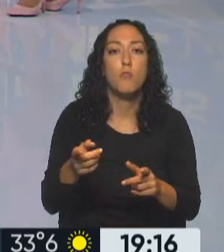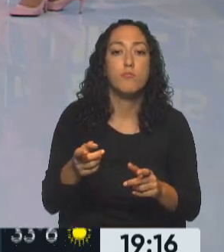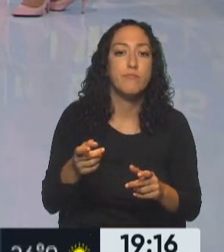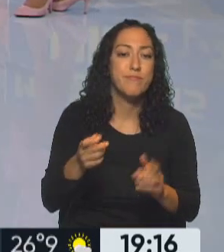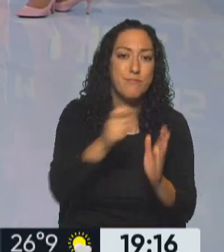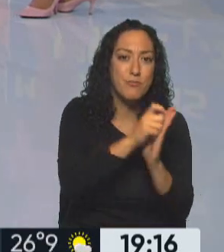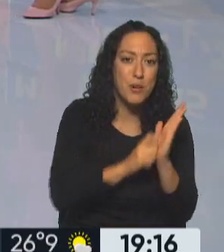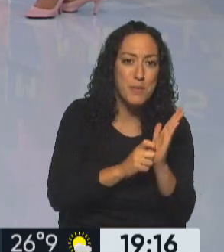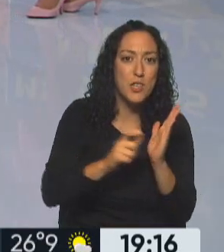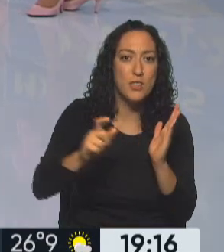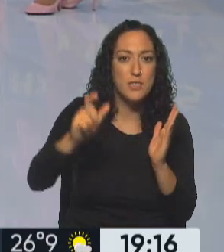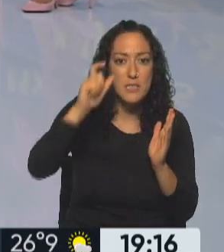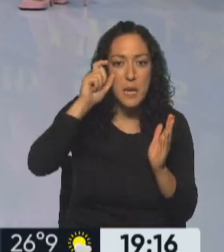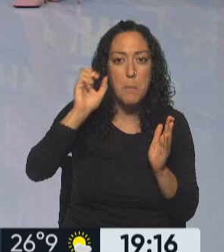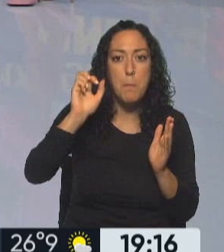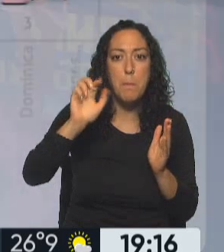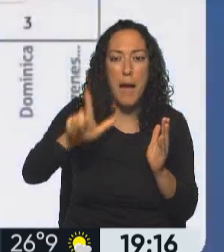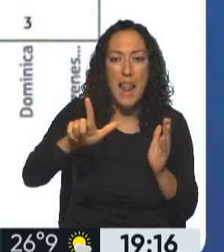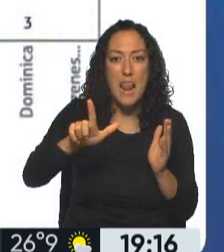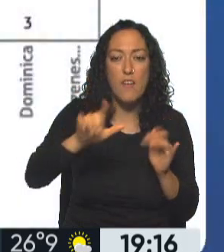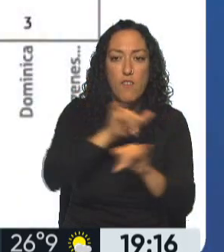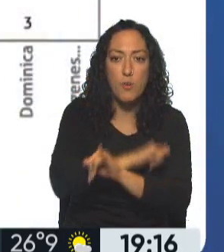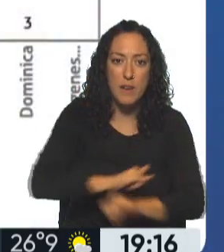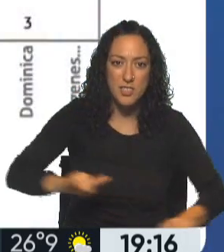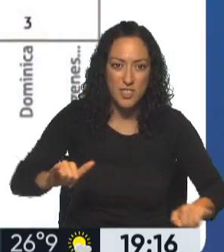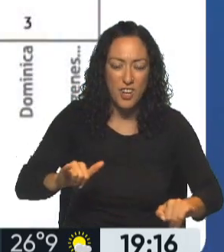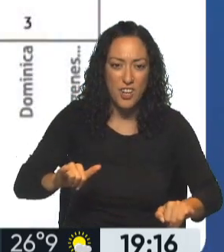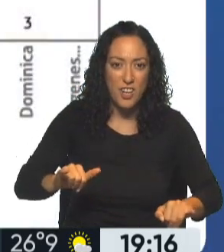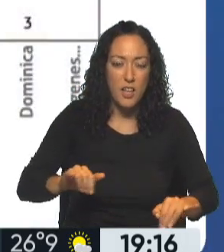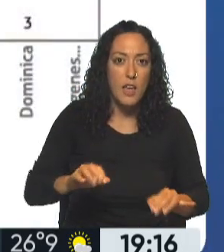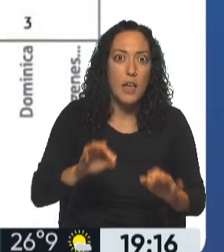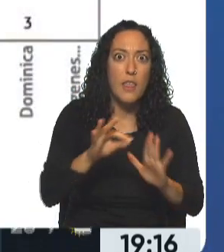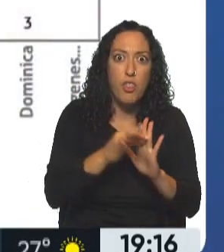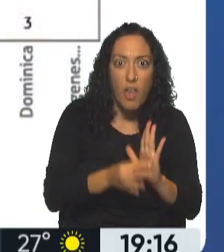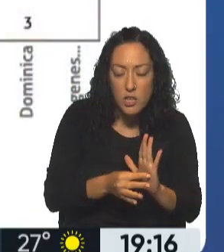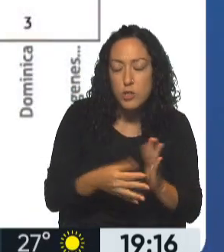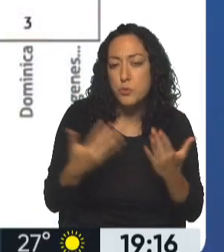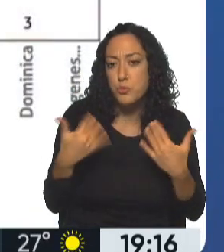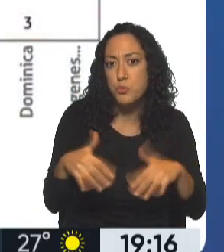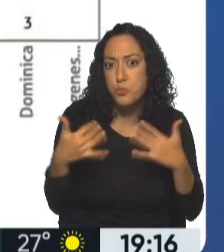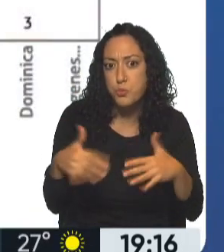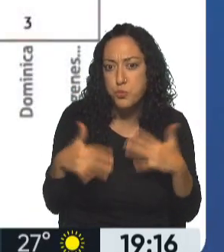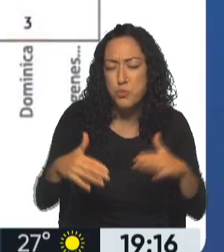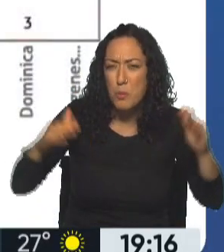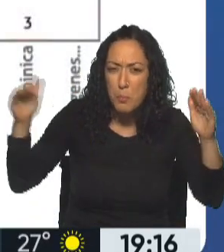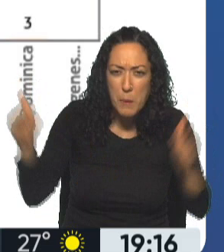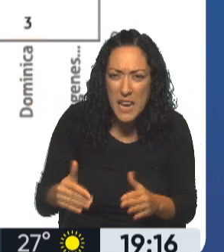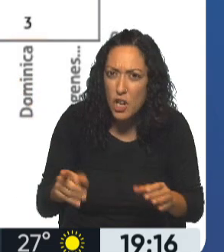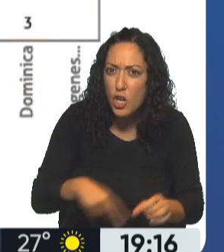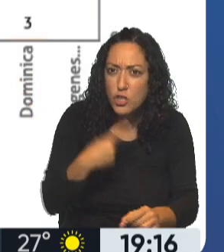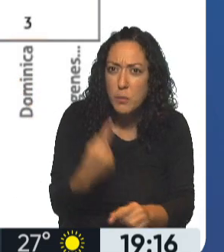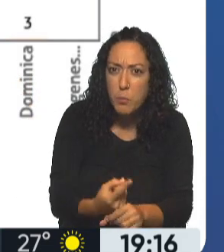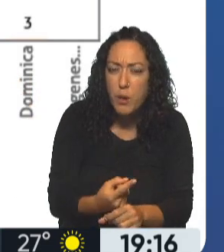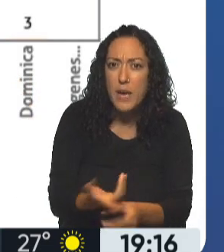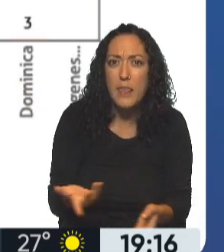CEPAL, datos que, bueno, por supuesto, siguen llamando tremendamente la atención porque no se logra bajar la tasa